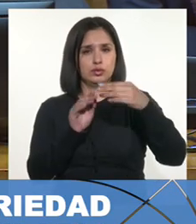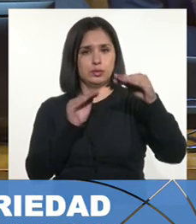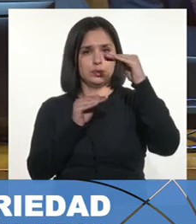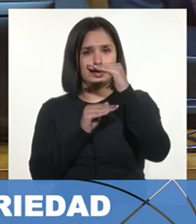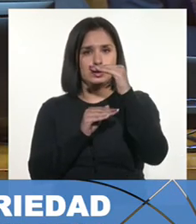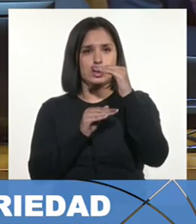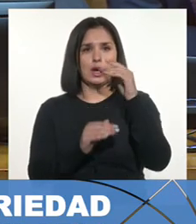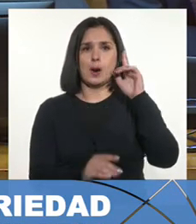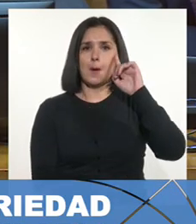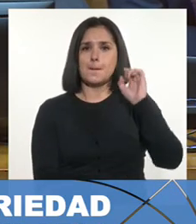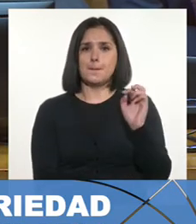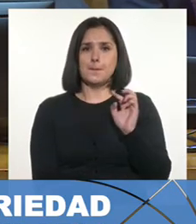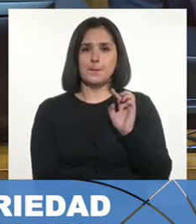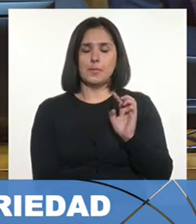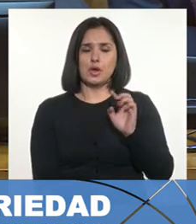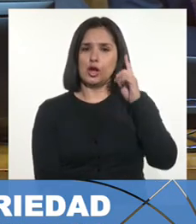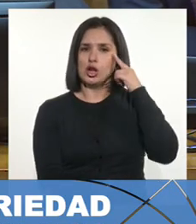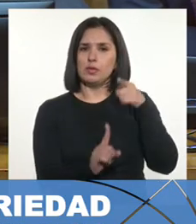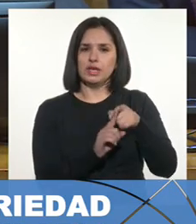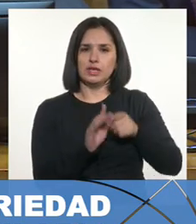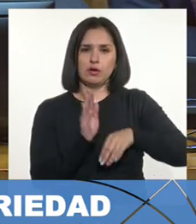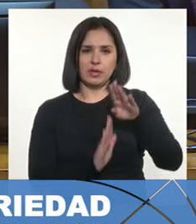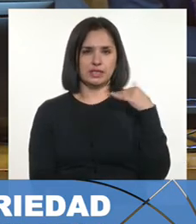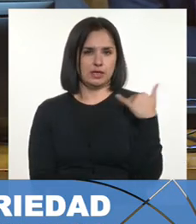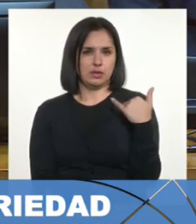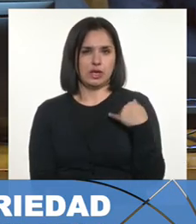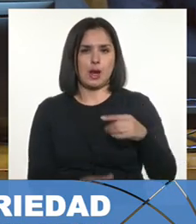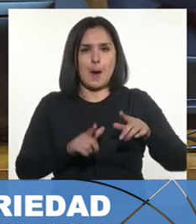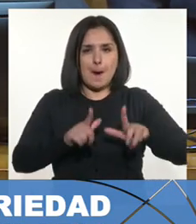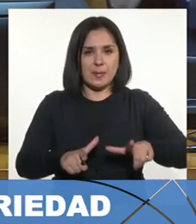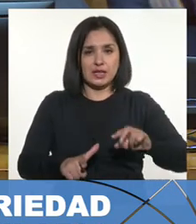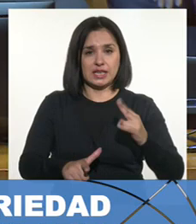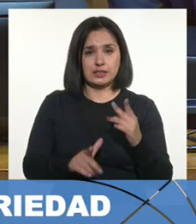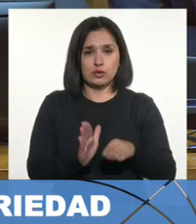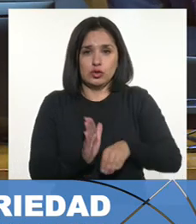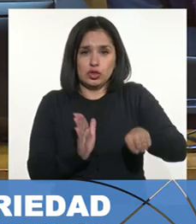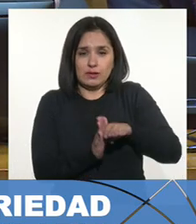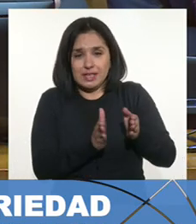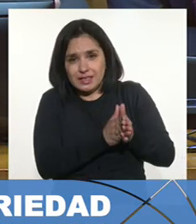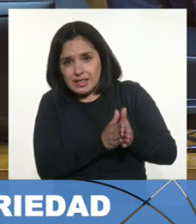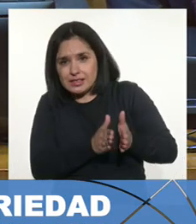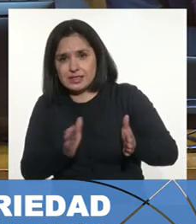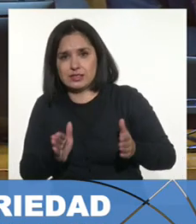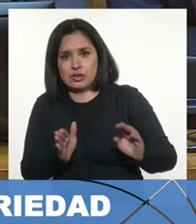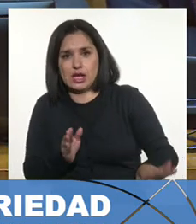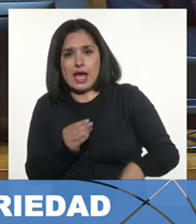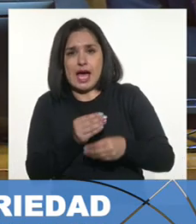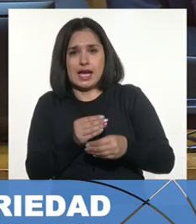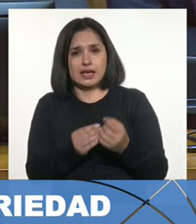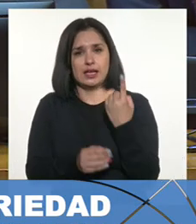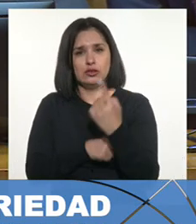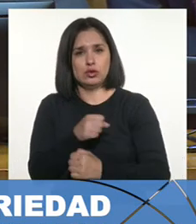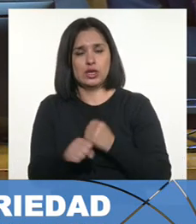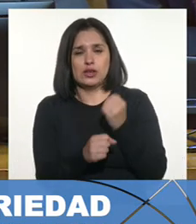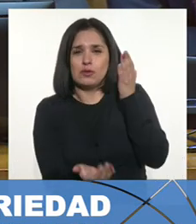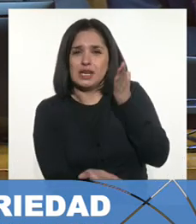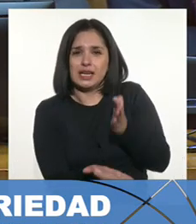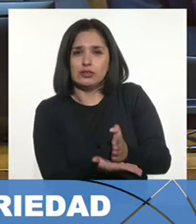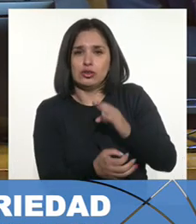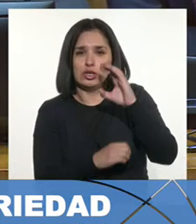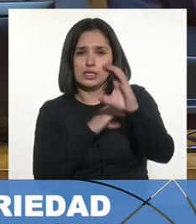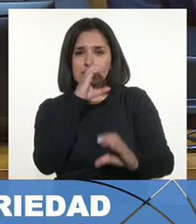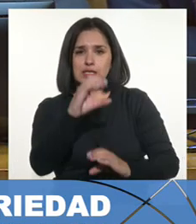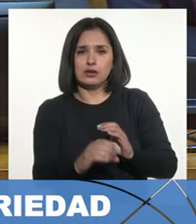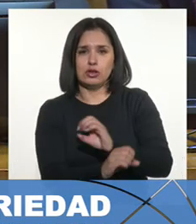principal objetivo del proyecto es implementar el segundo nivel de transición añadiendo un año obligatorio al ciclo educativo